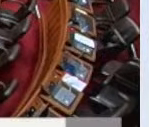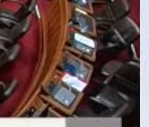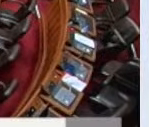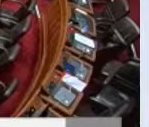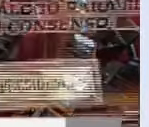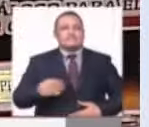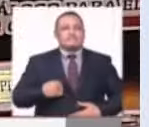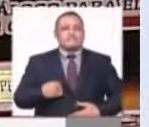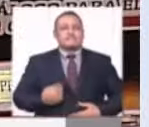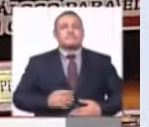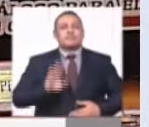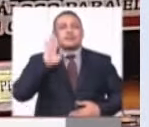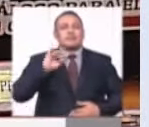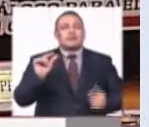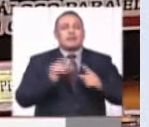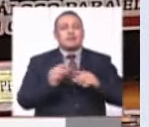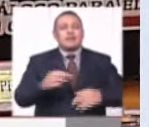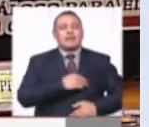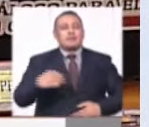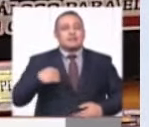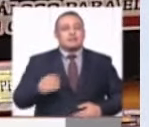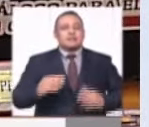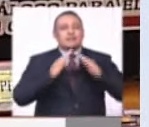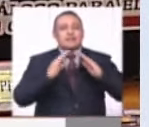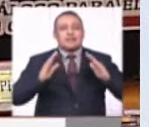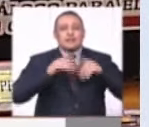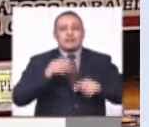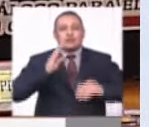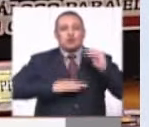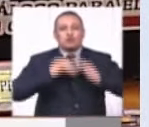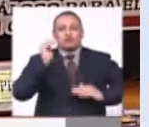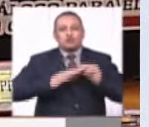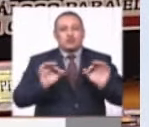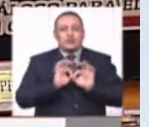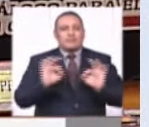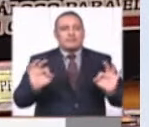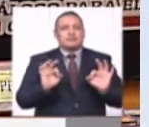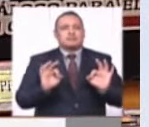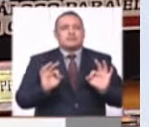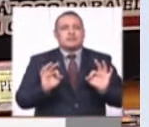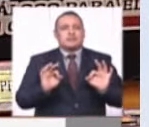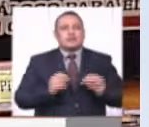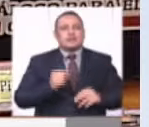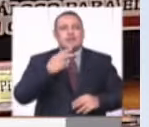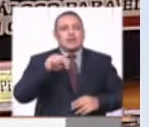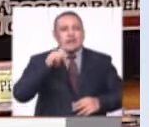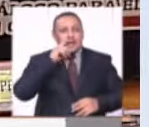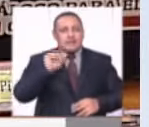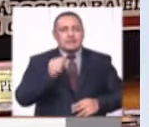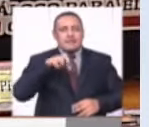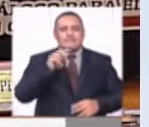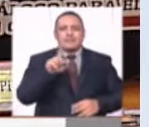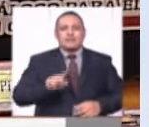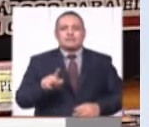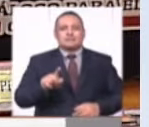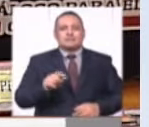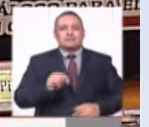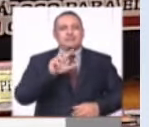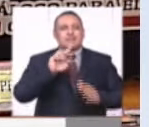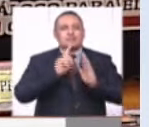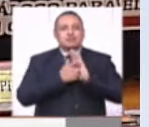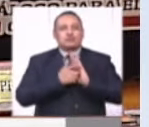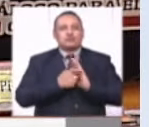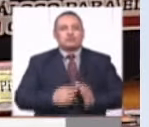Ministro. Tiene uso la palabra la Ministra de Vivienda, Construcción y Saneamiento, Jania Pérez de Cuellar.